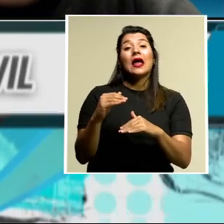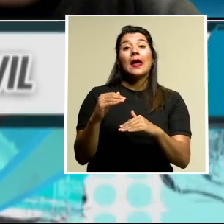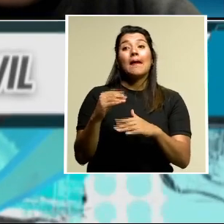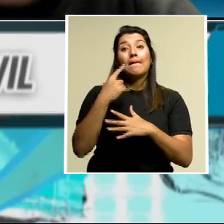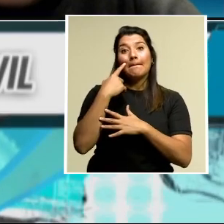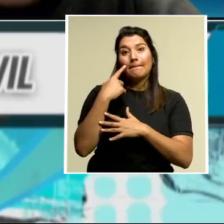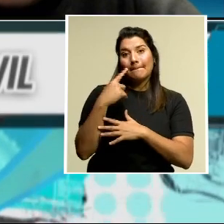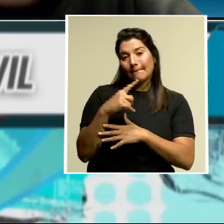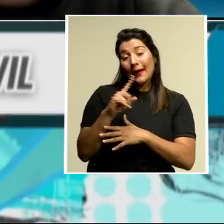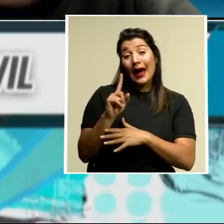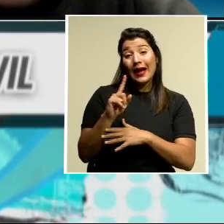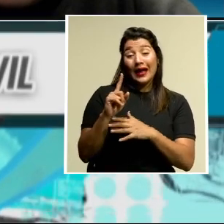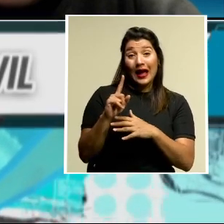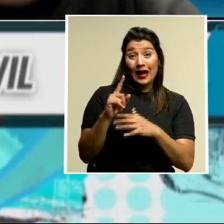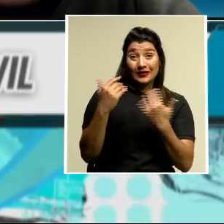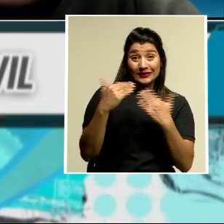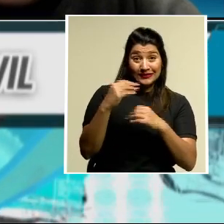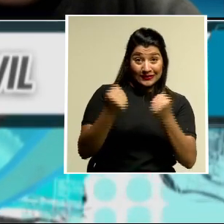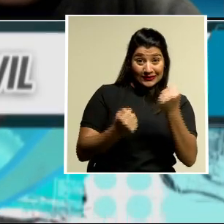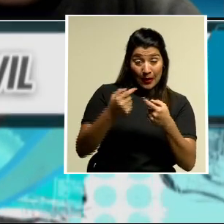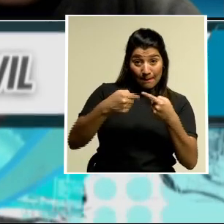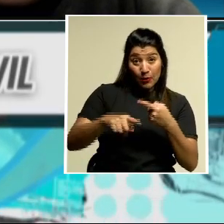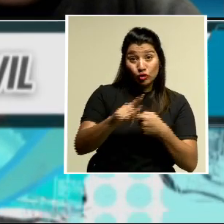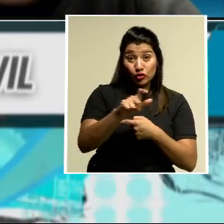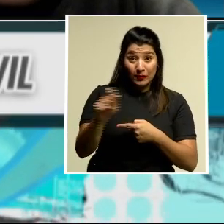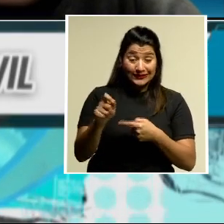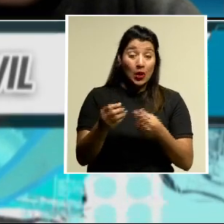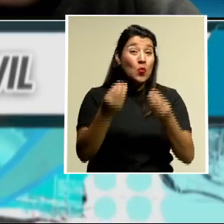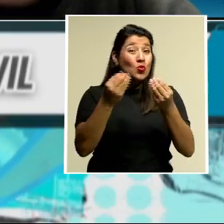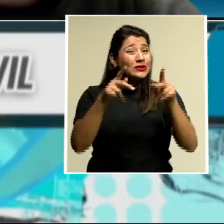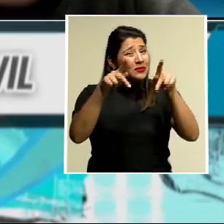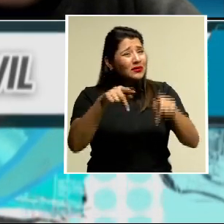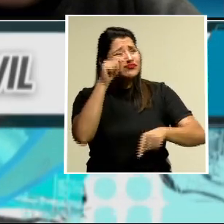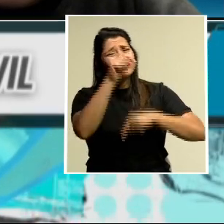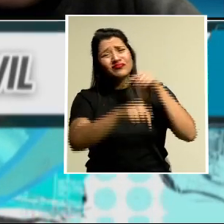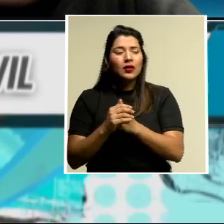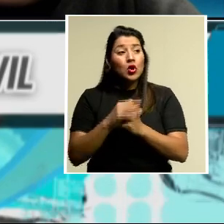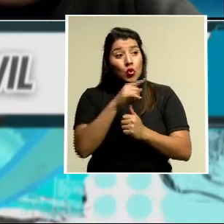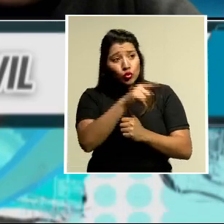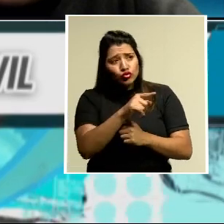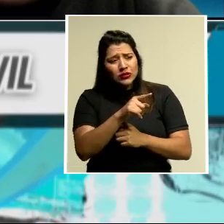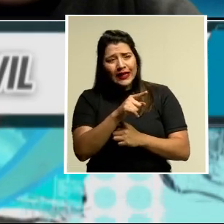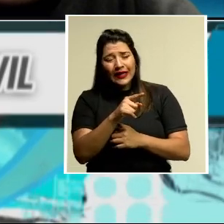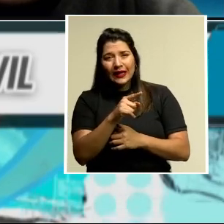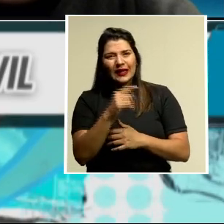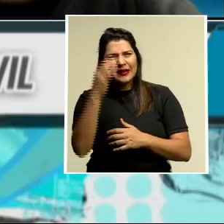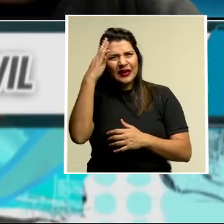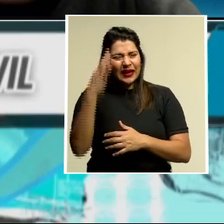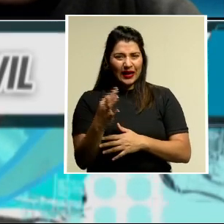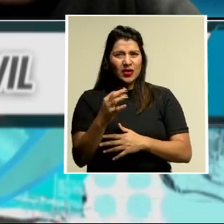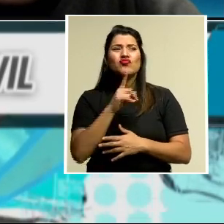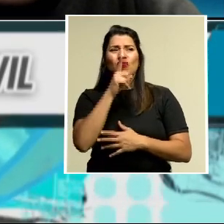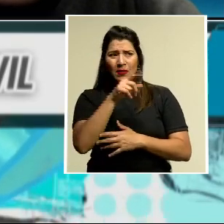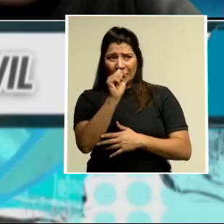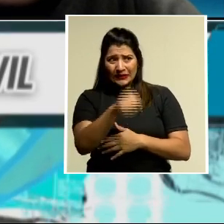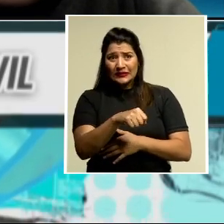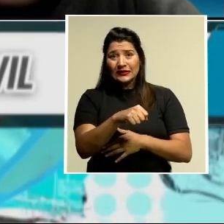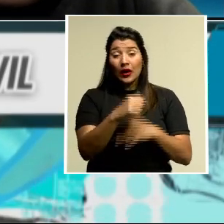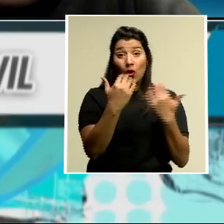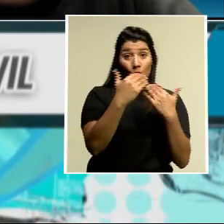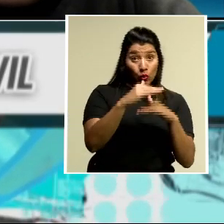la restricción vehicular el próximo mes. Muchas personas lo critican, muchas personas dicen que esto no sirve para disminuir los casos. Sin